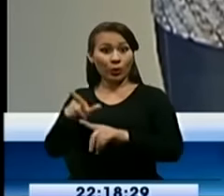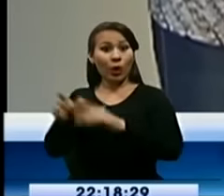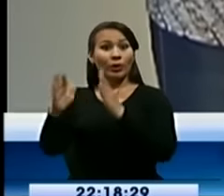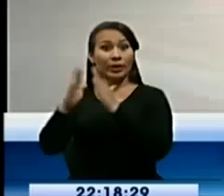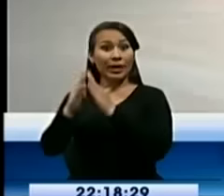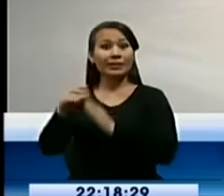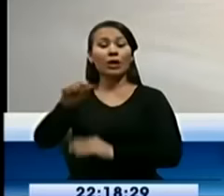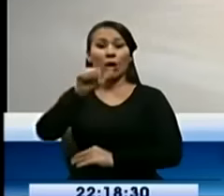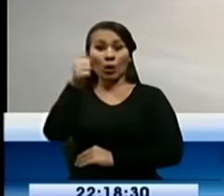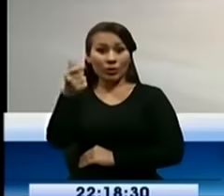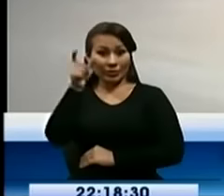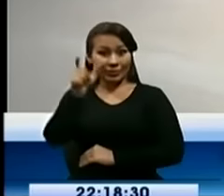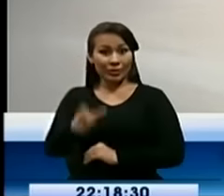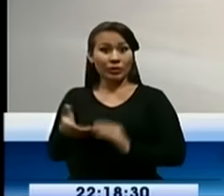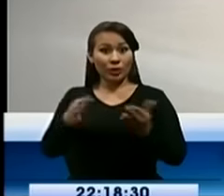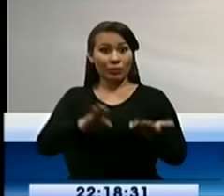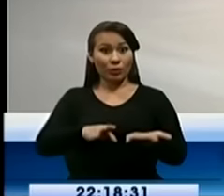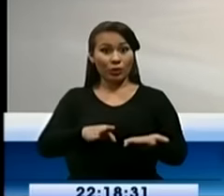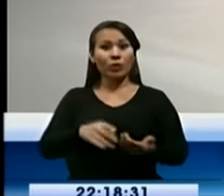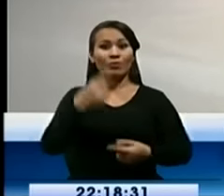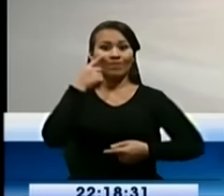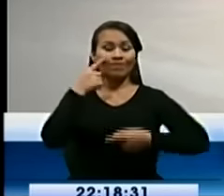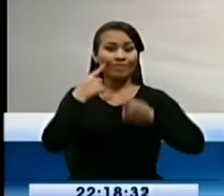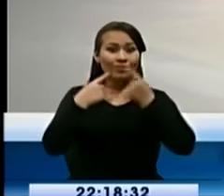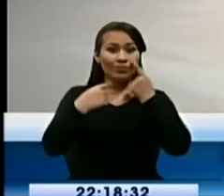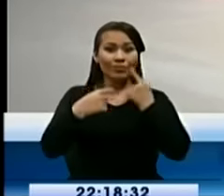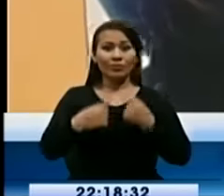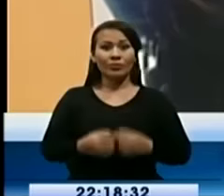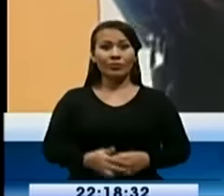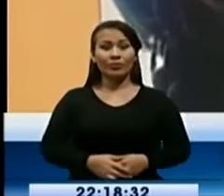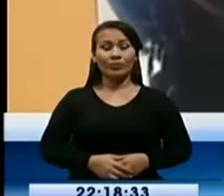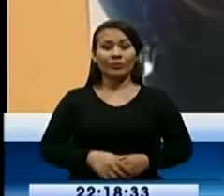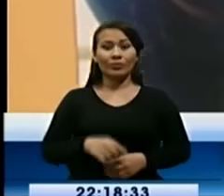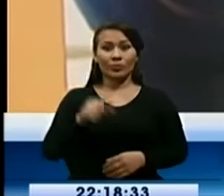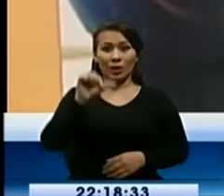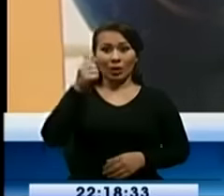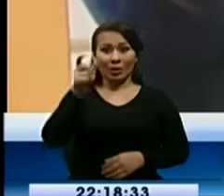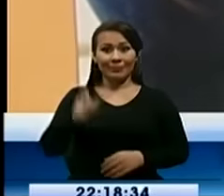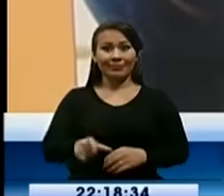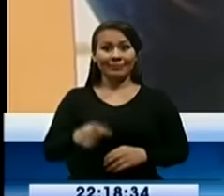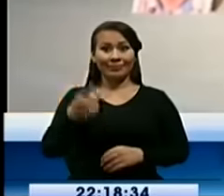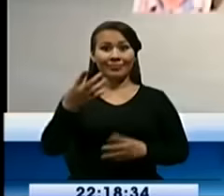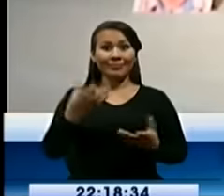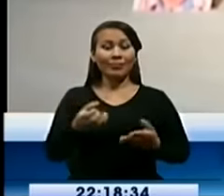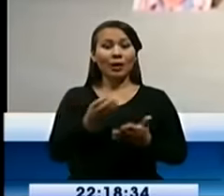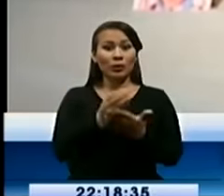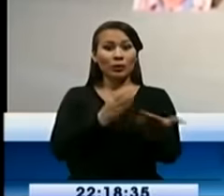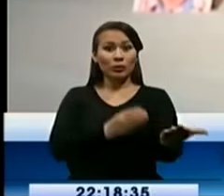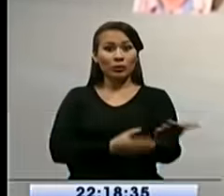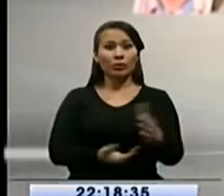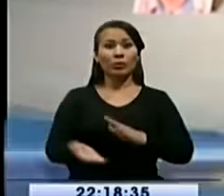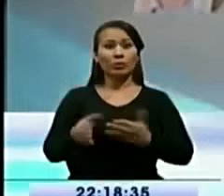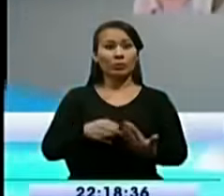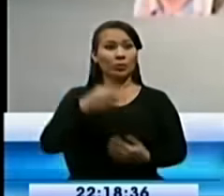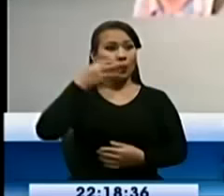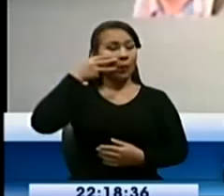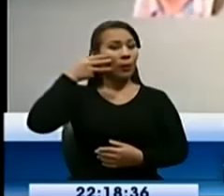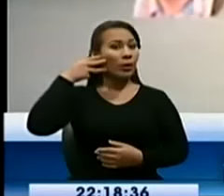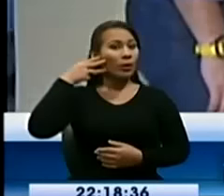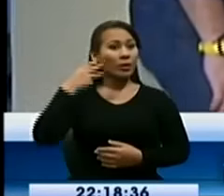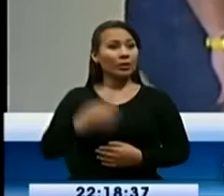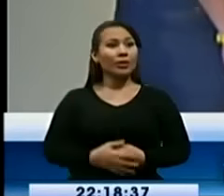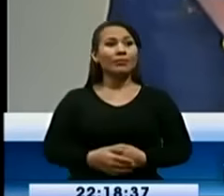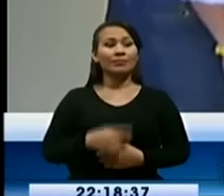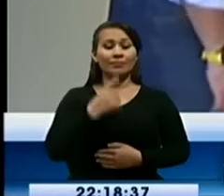familia de otro militar también lloraba su pérdida. Se trata de otro paracaidista que murió en el suceso en Pastaza. Dicen que